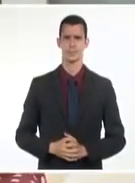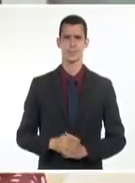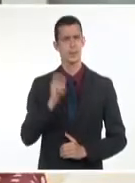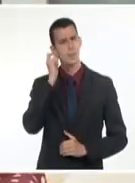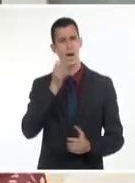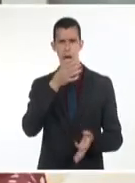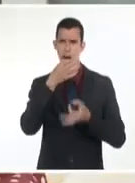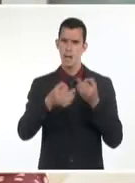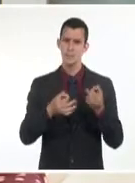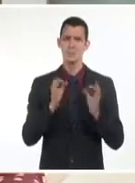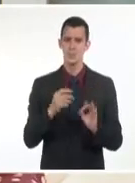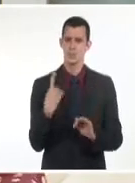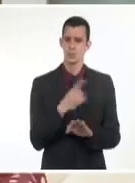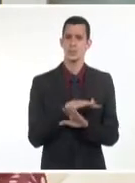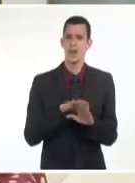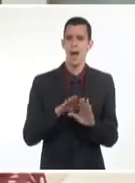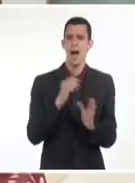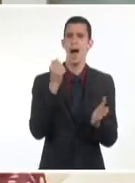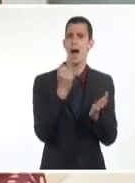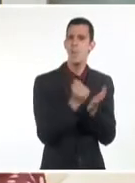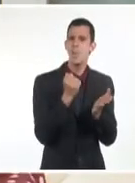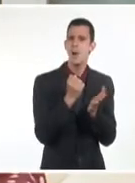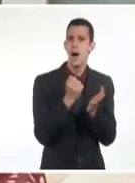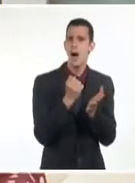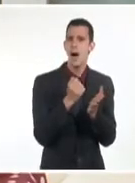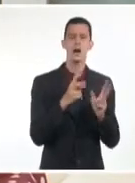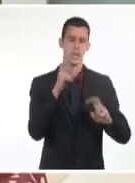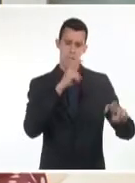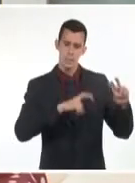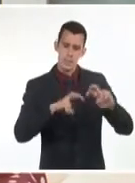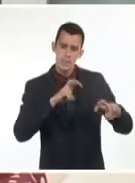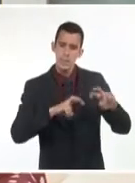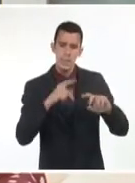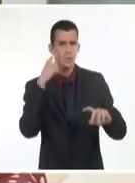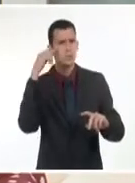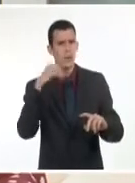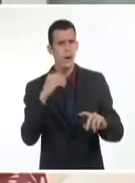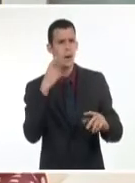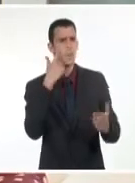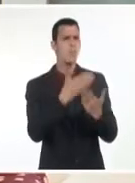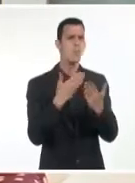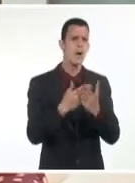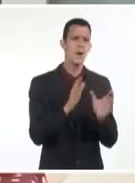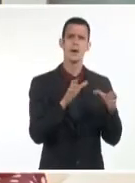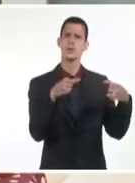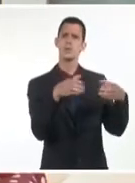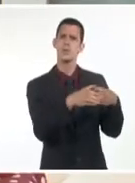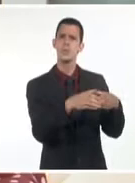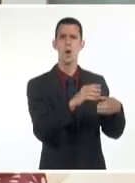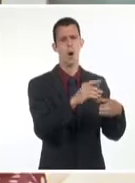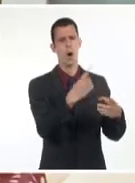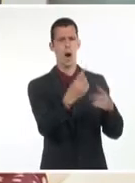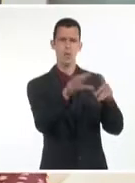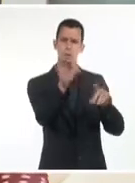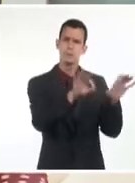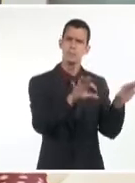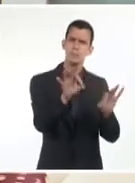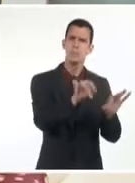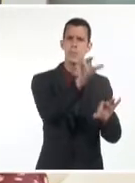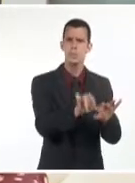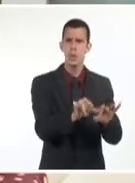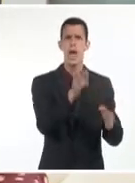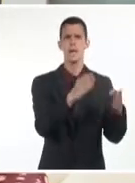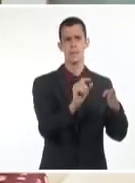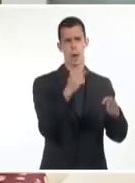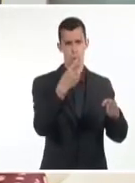los resultados de los ensayos clínicos fase 1 y fase 2 con este candidato y también los resultados